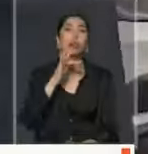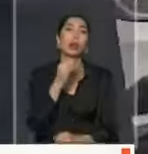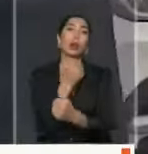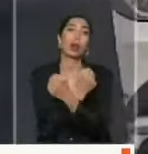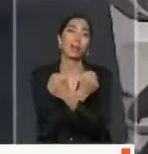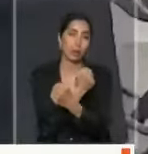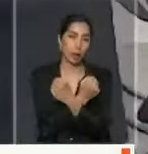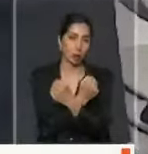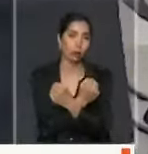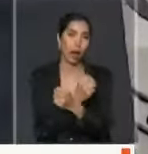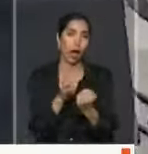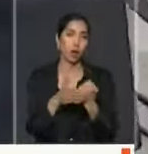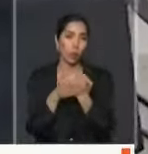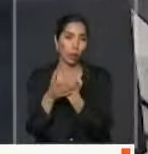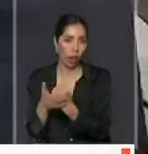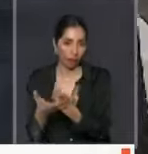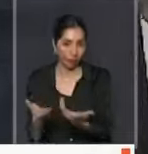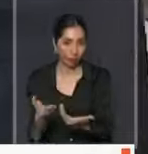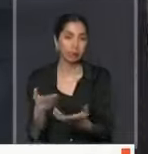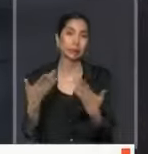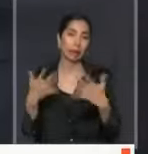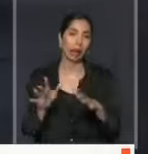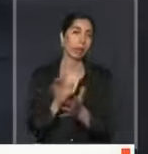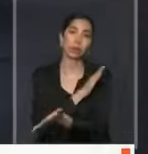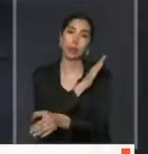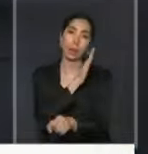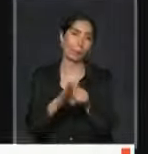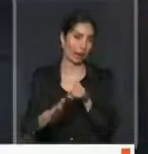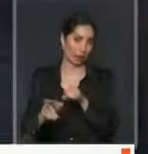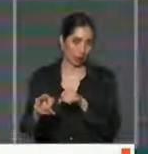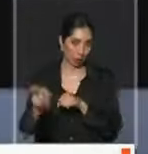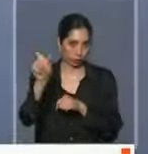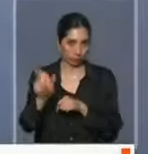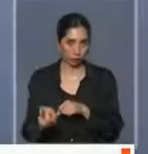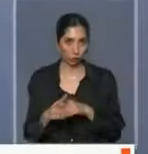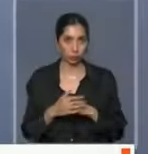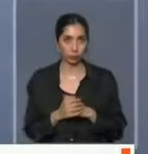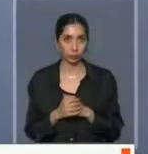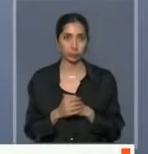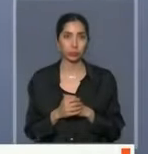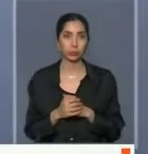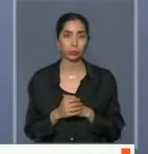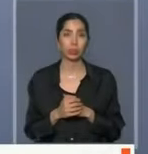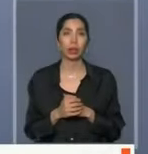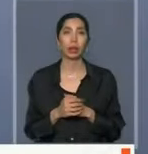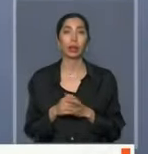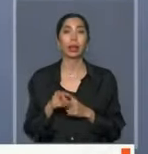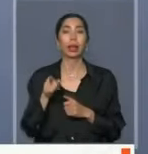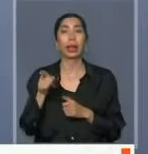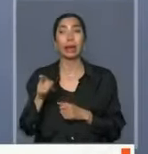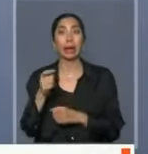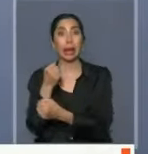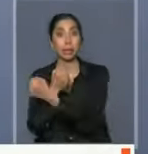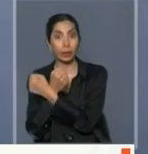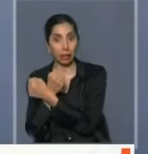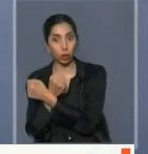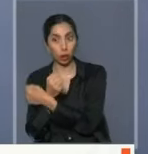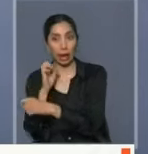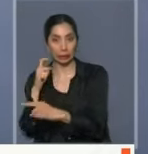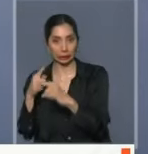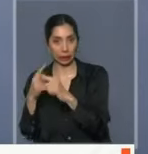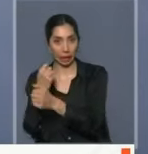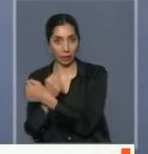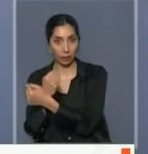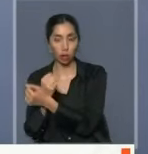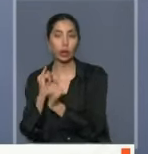baja, quien dotó de información esencial a los líderes de la banda. Por ejemplo, ¿cuál es la documentación que tienen que presentar